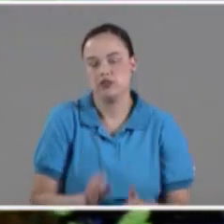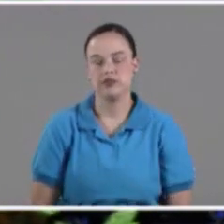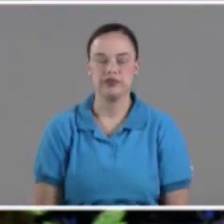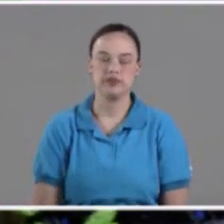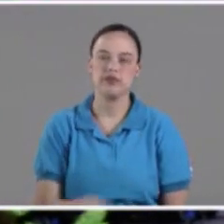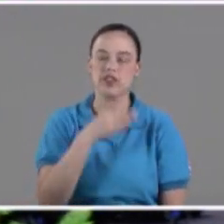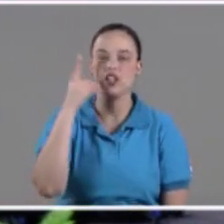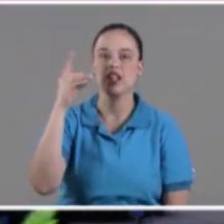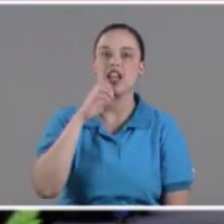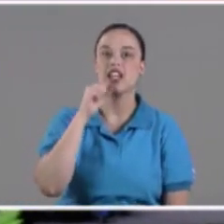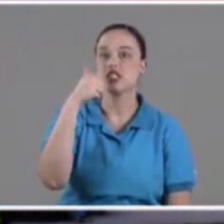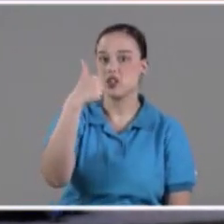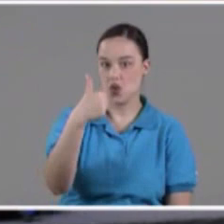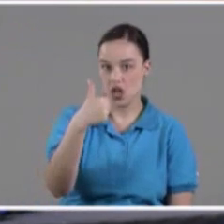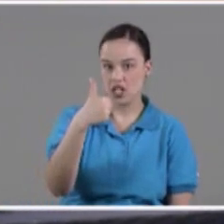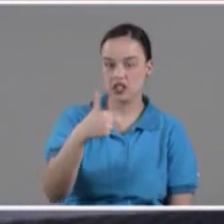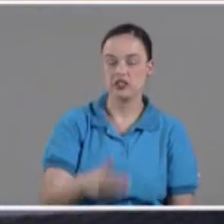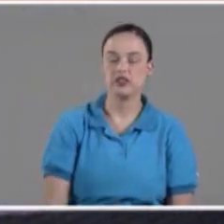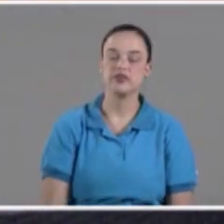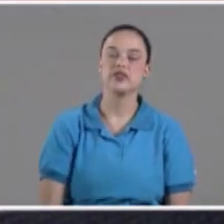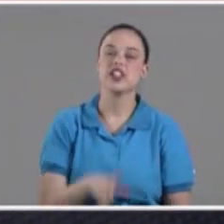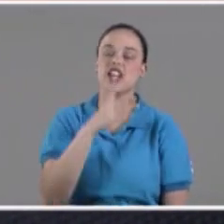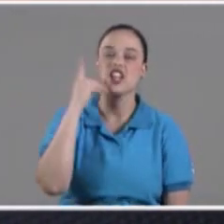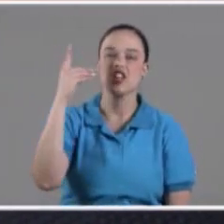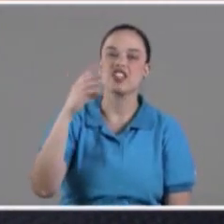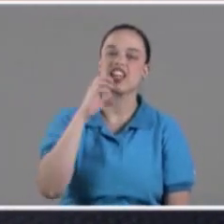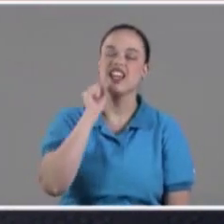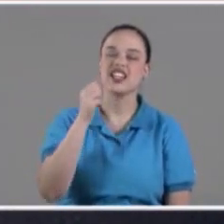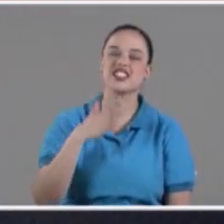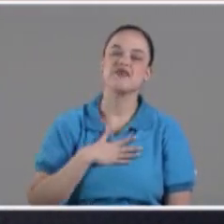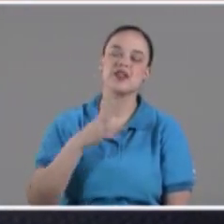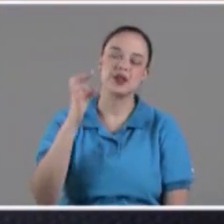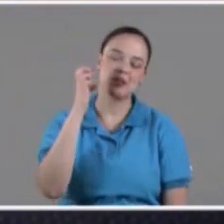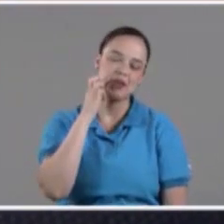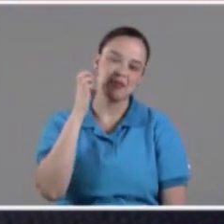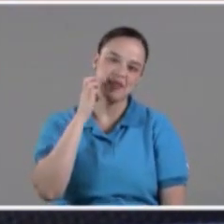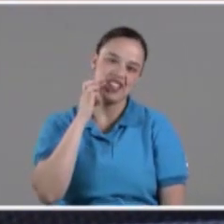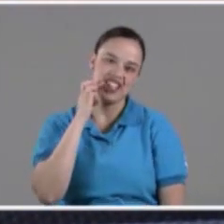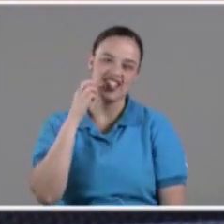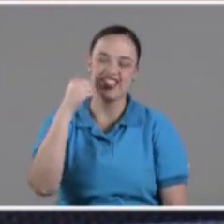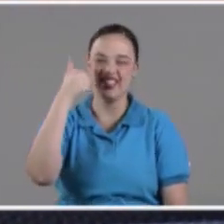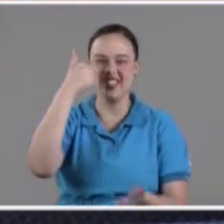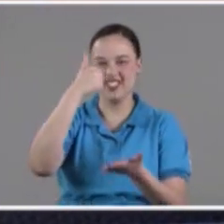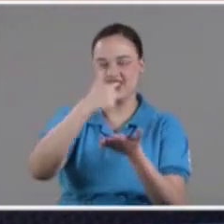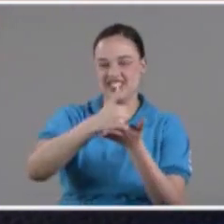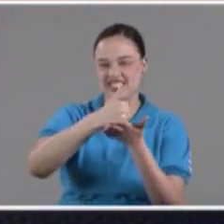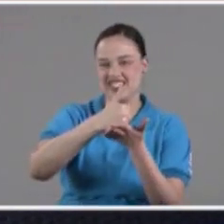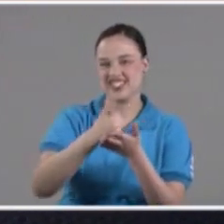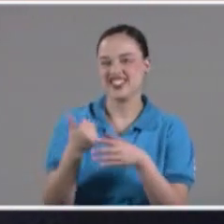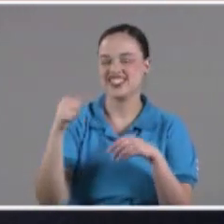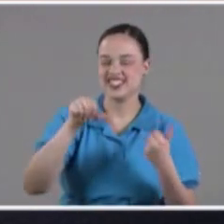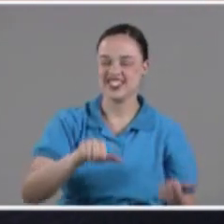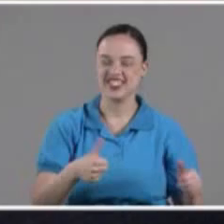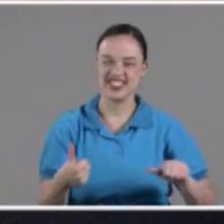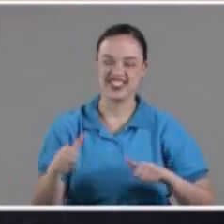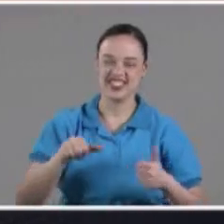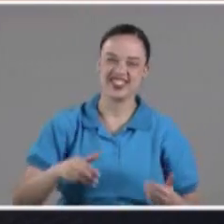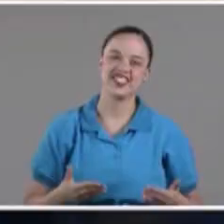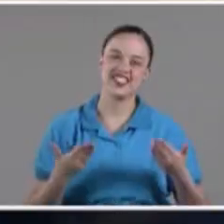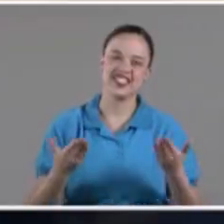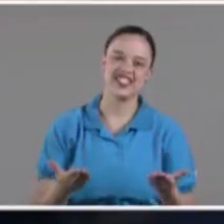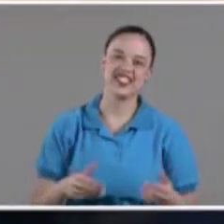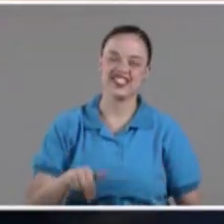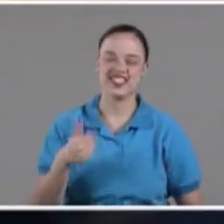Dios es bueno Dios es mi papá Aleluya Dale otro aplauso al